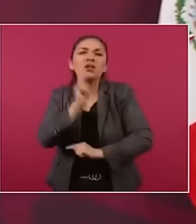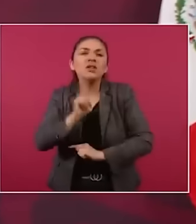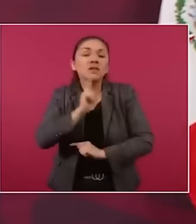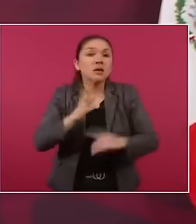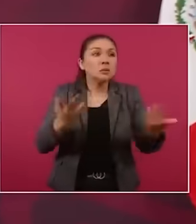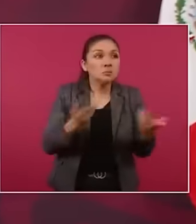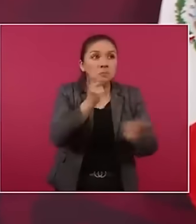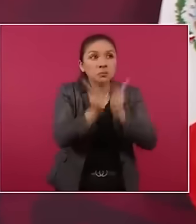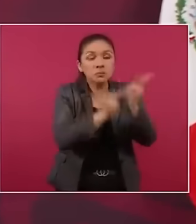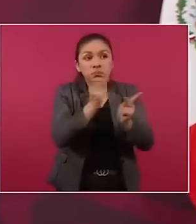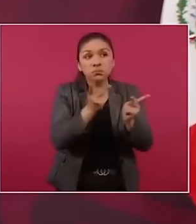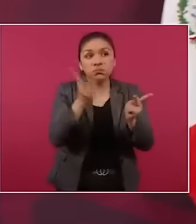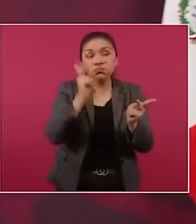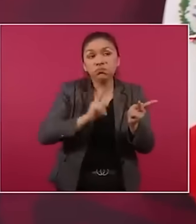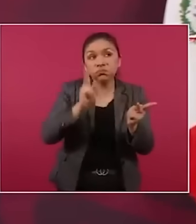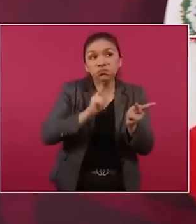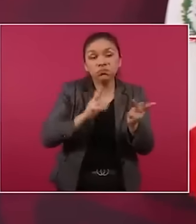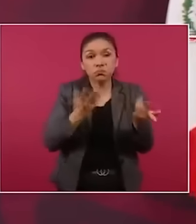para ver